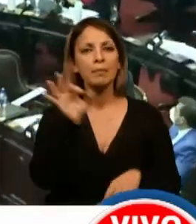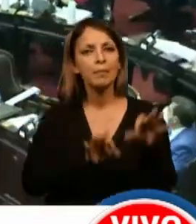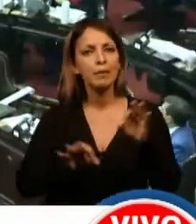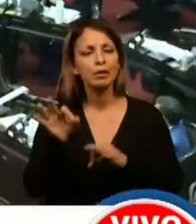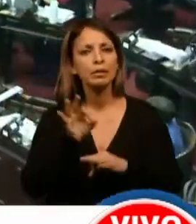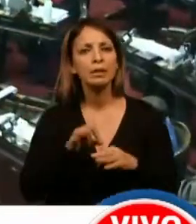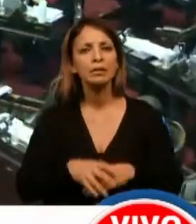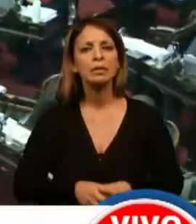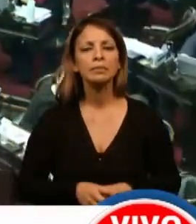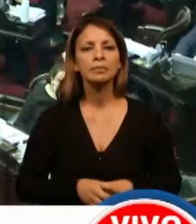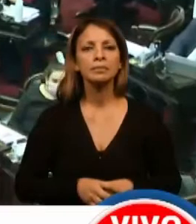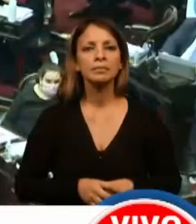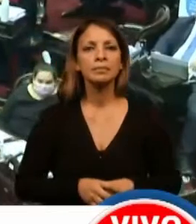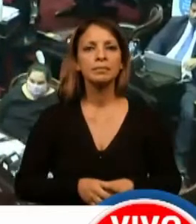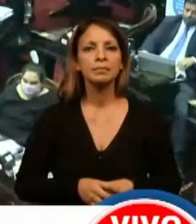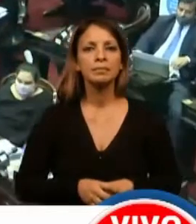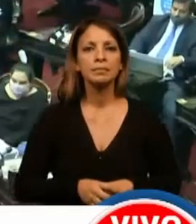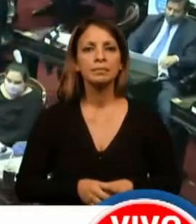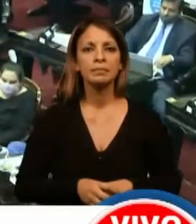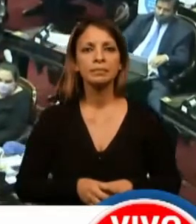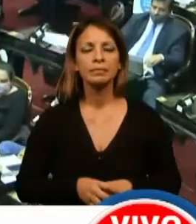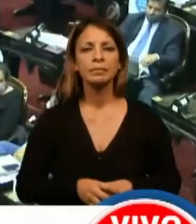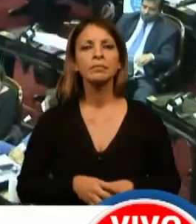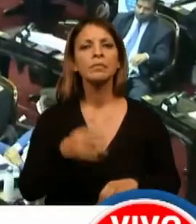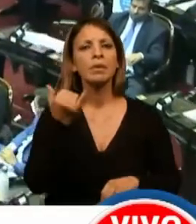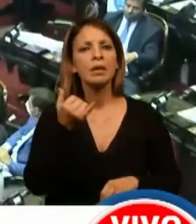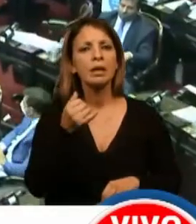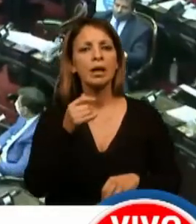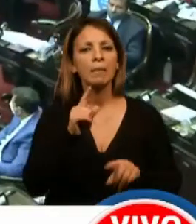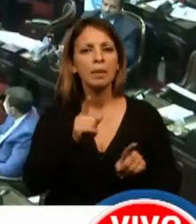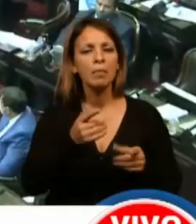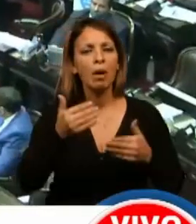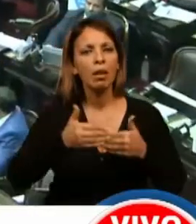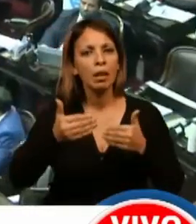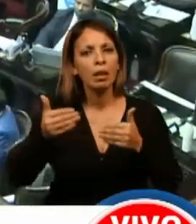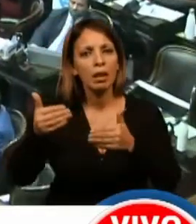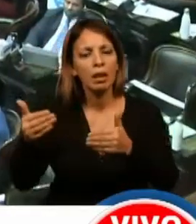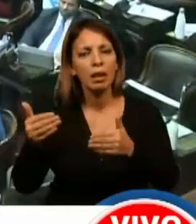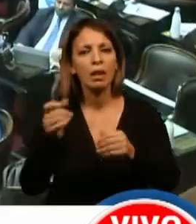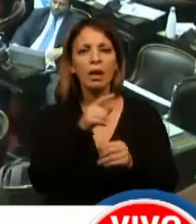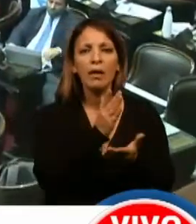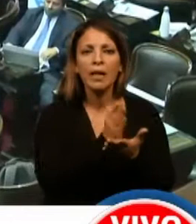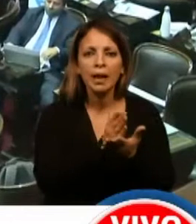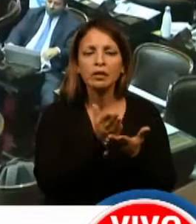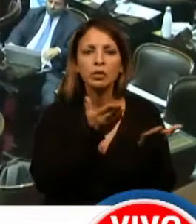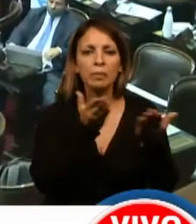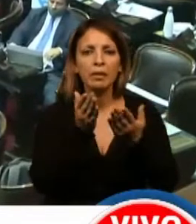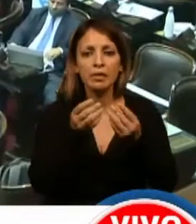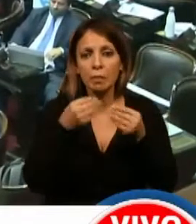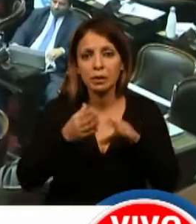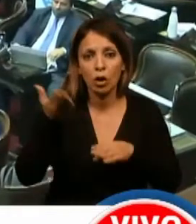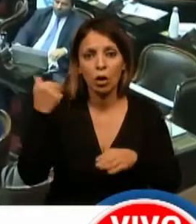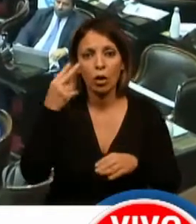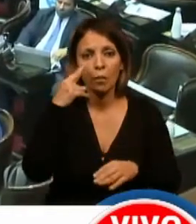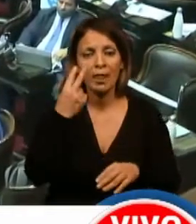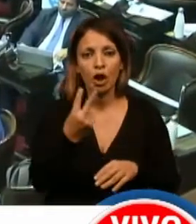de reconocer la justicia de prorrogar un derecho, un beneficio que está vigente desde el año